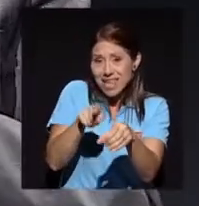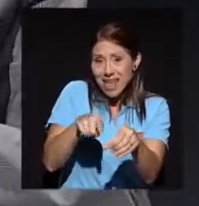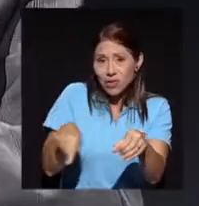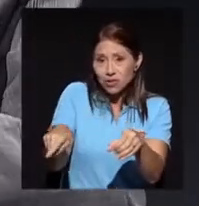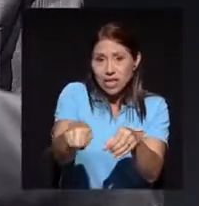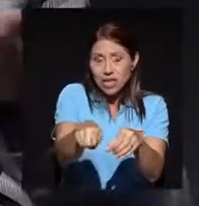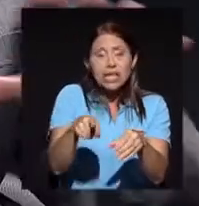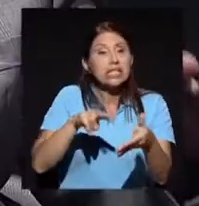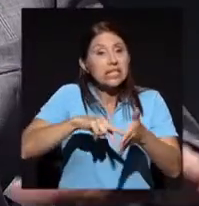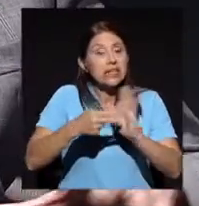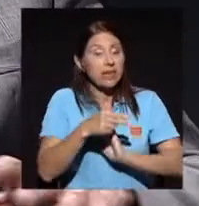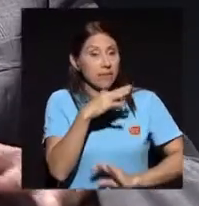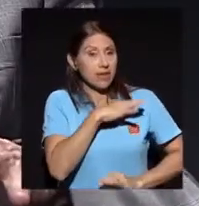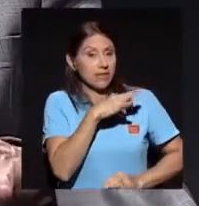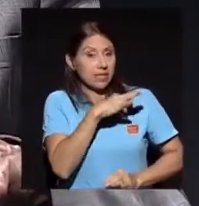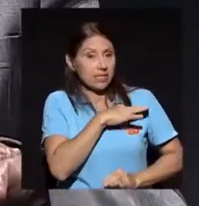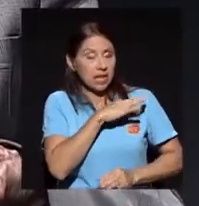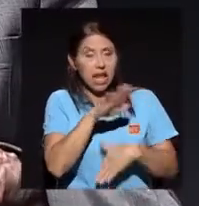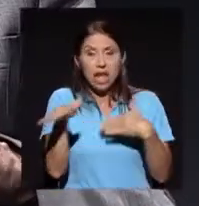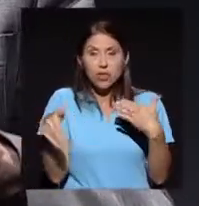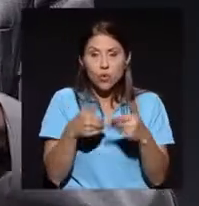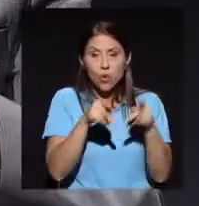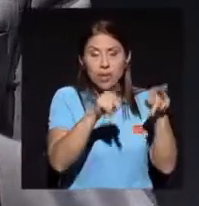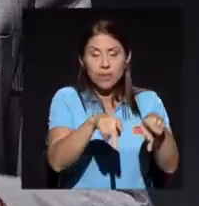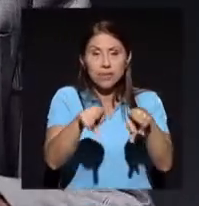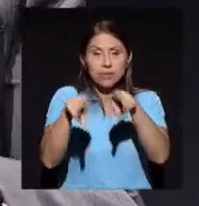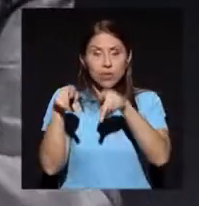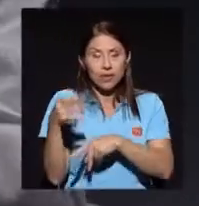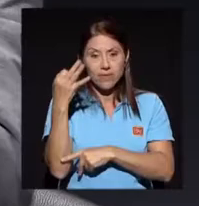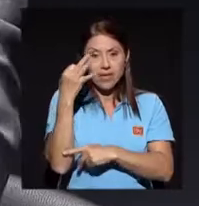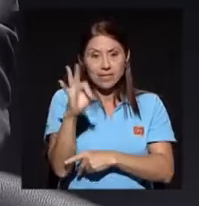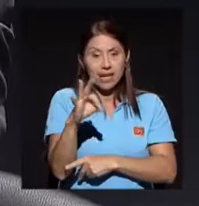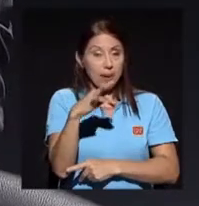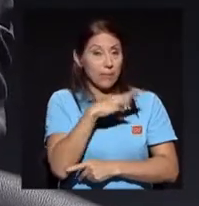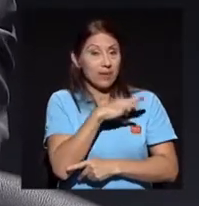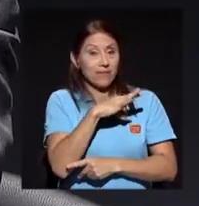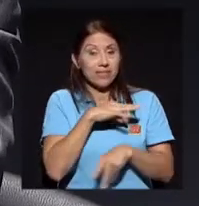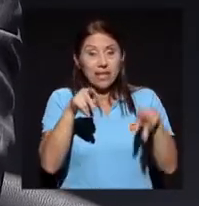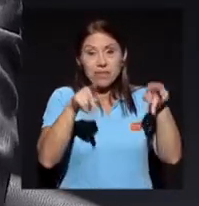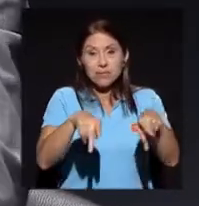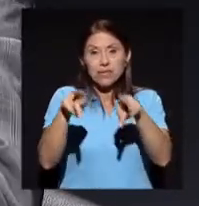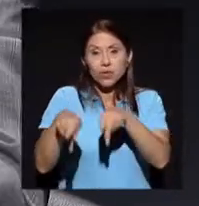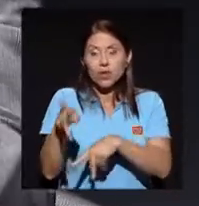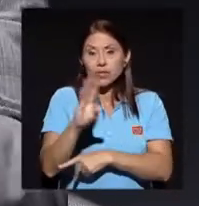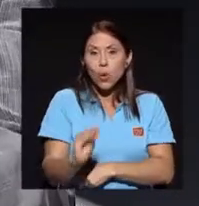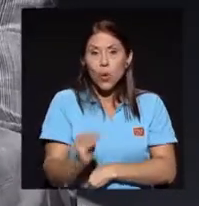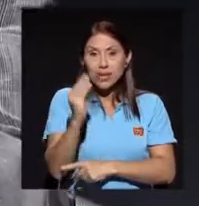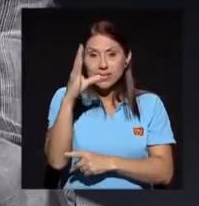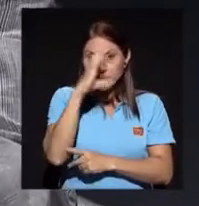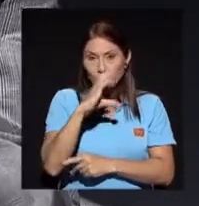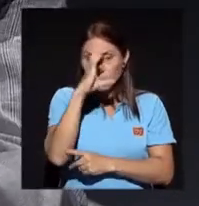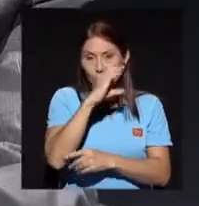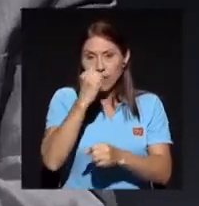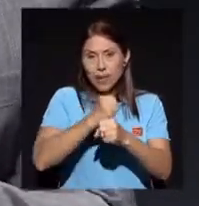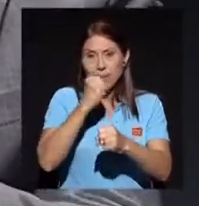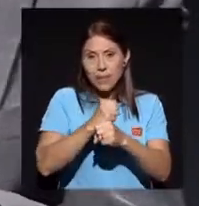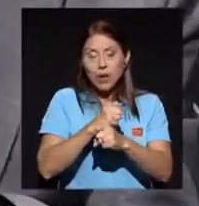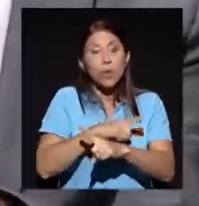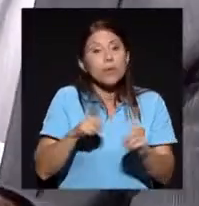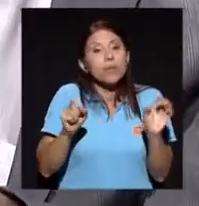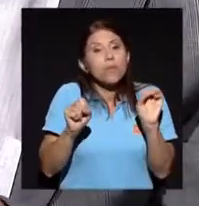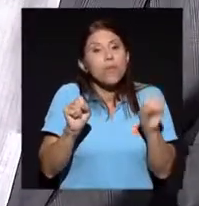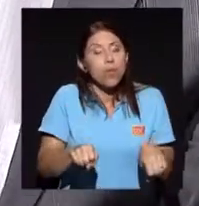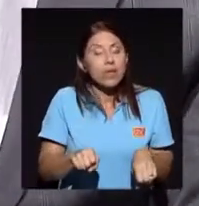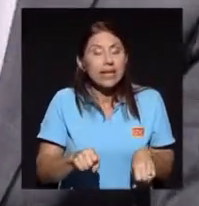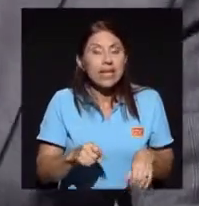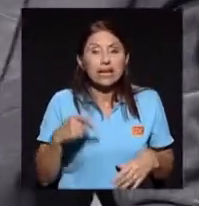francesa y al conjunto de quienes buscan empleo o quienes tienen empleo sobre todo los jóvenes si podrían poner en riesgo algunos